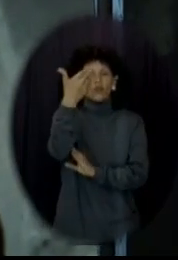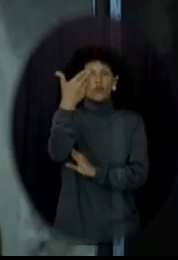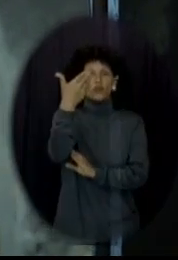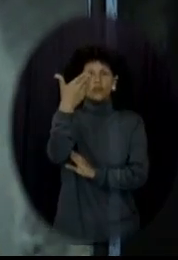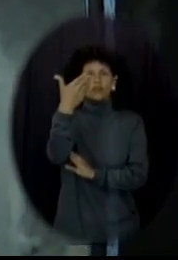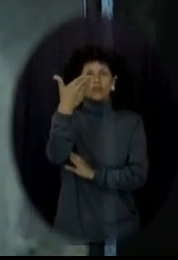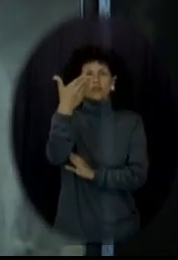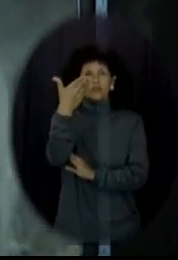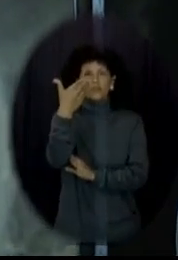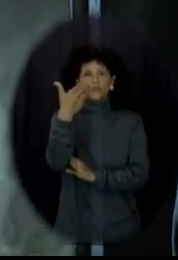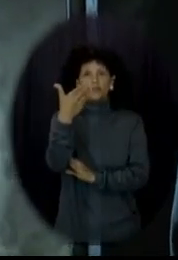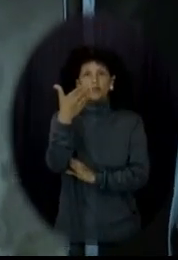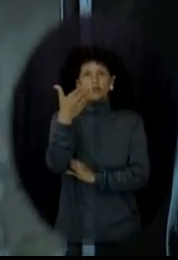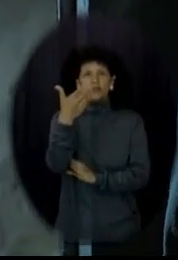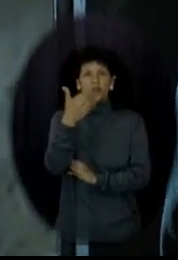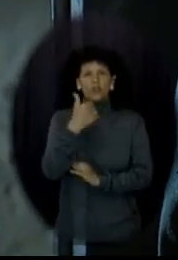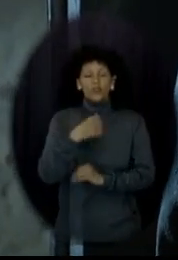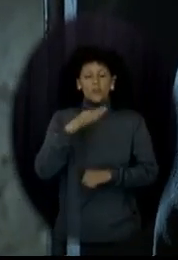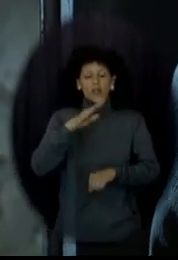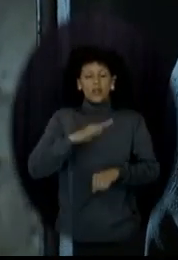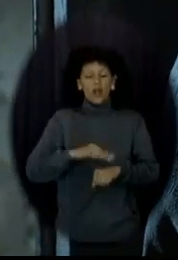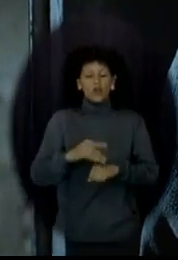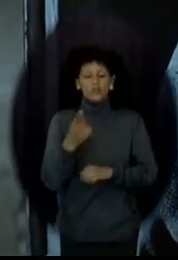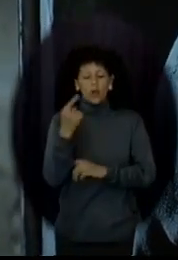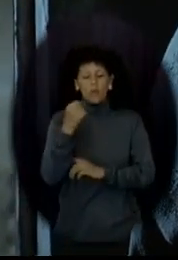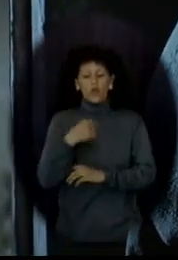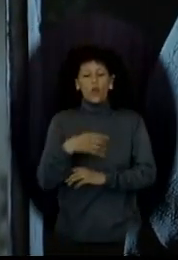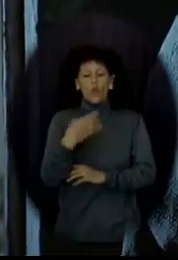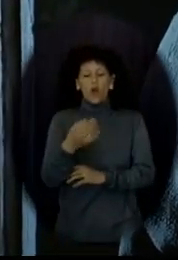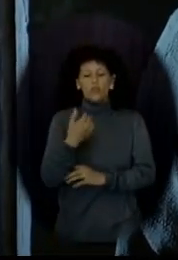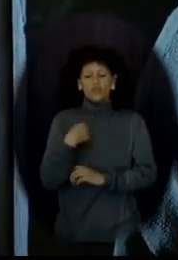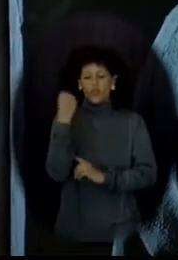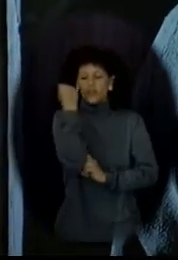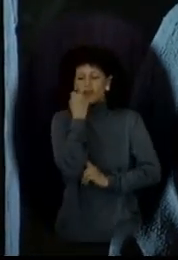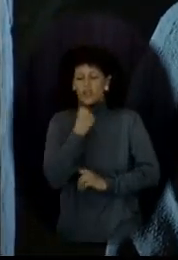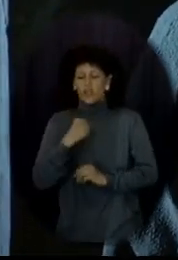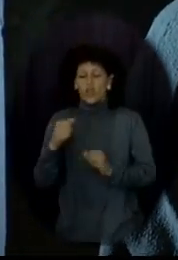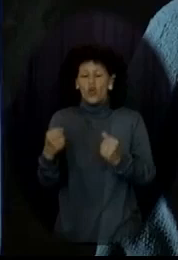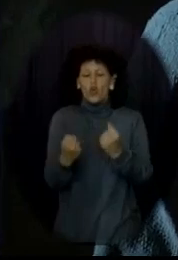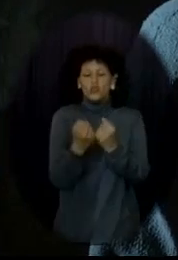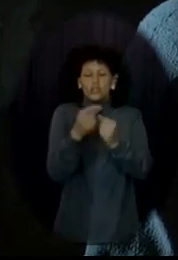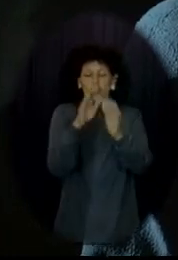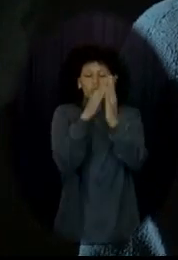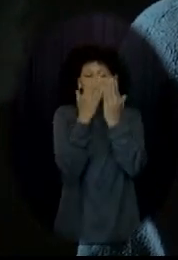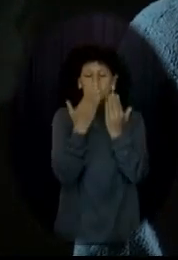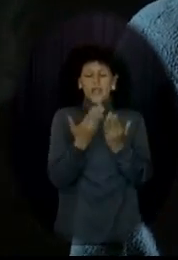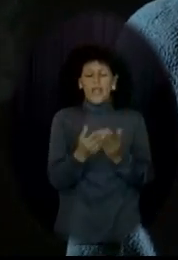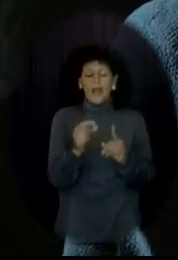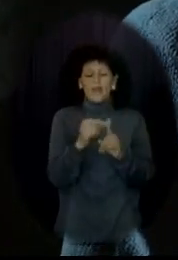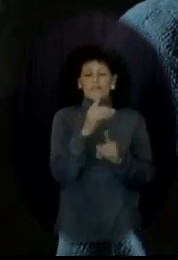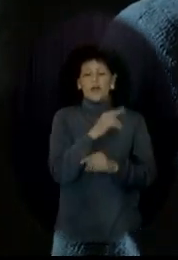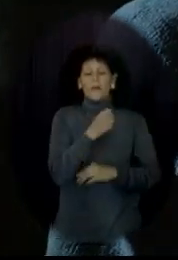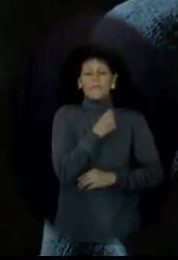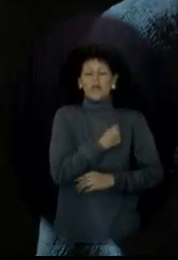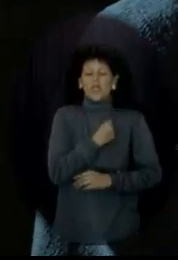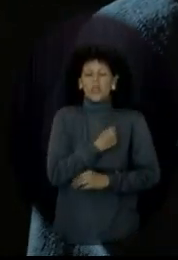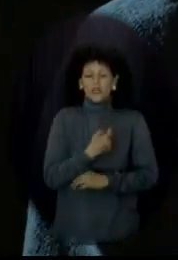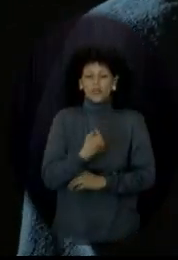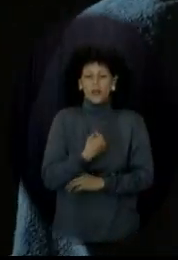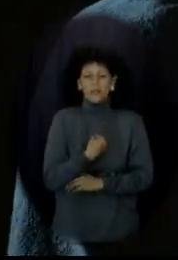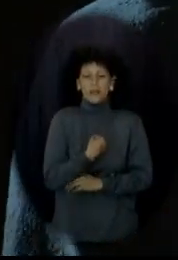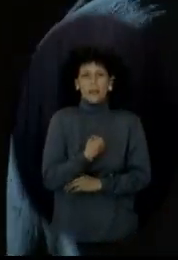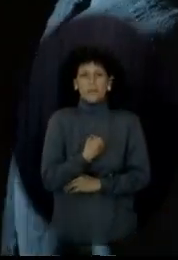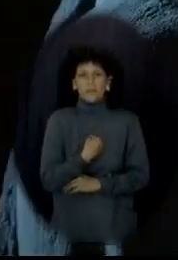Lo he negado. Tú me conoces. Tú me mandaste a predicar.